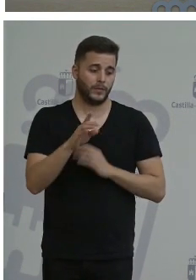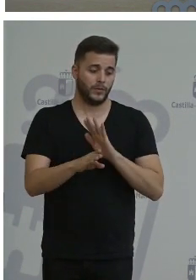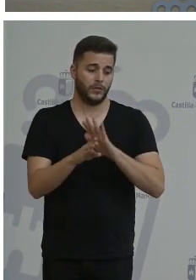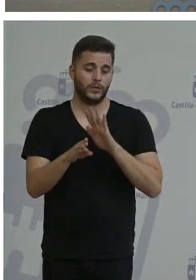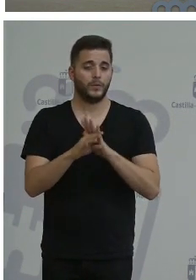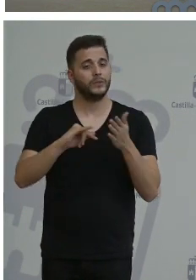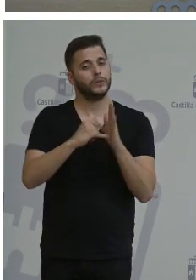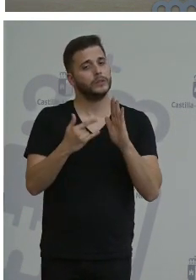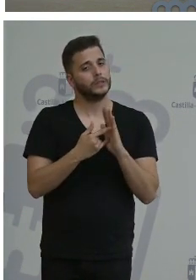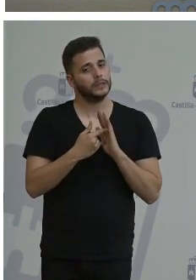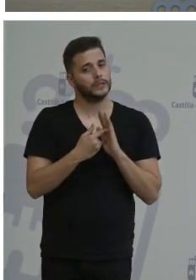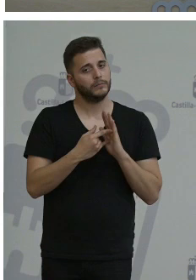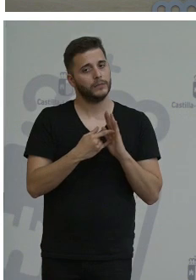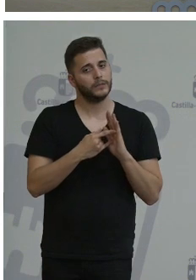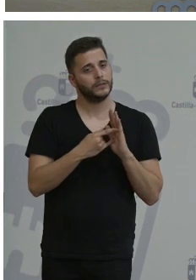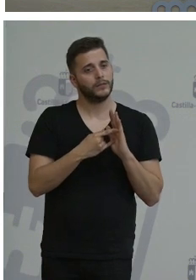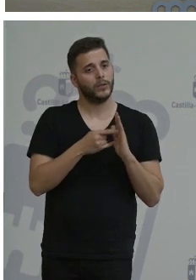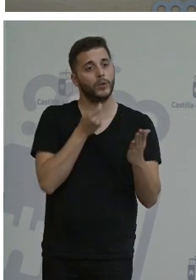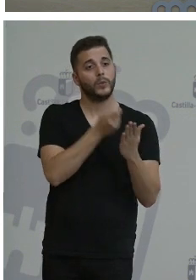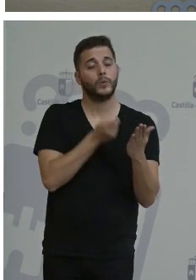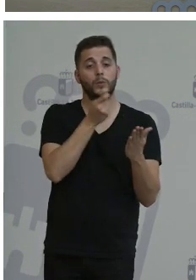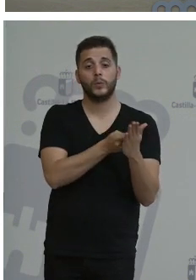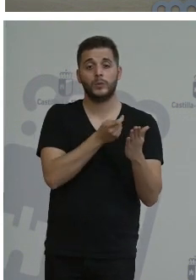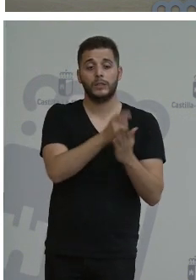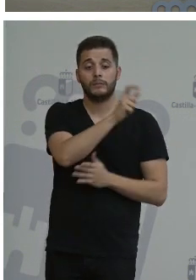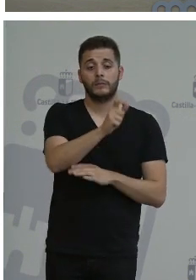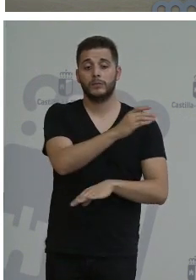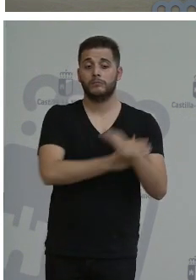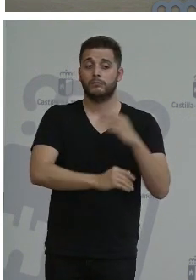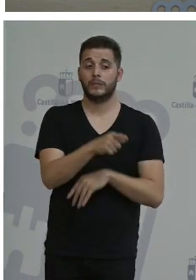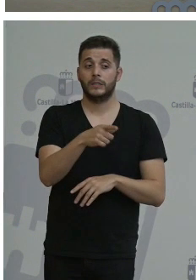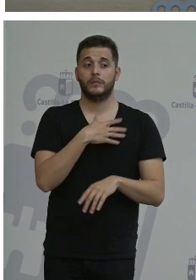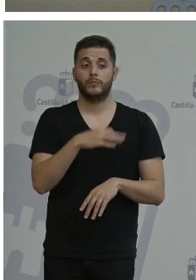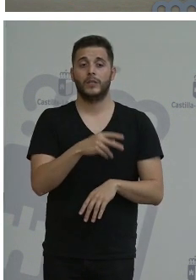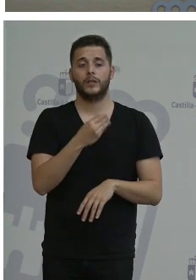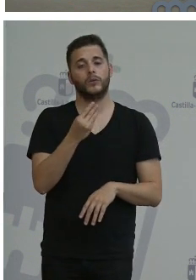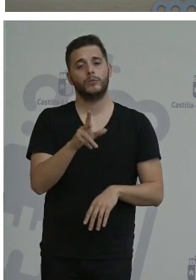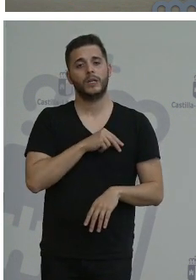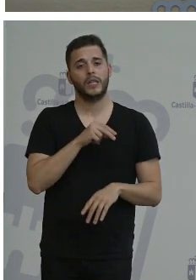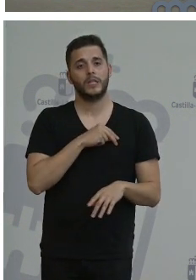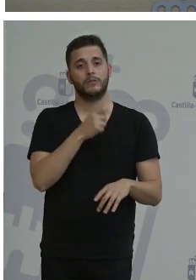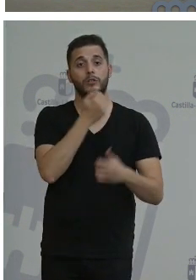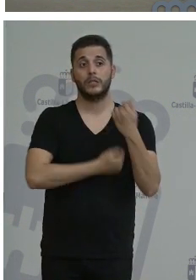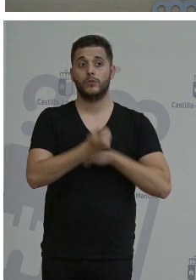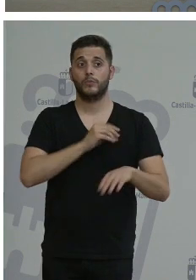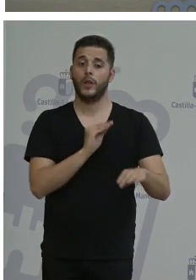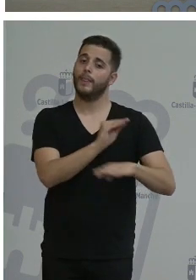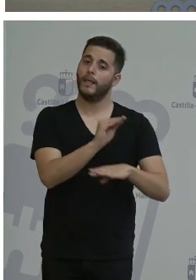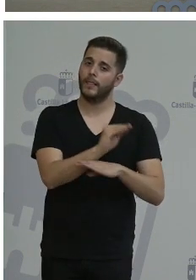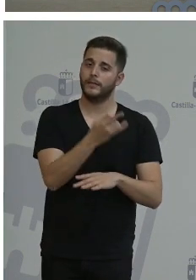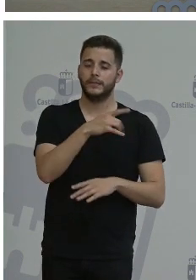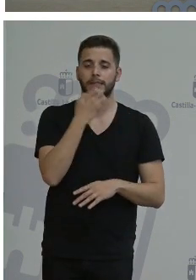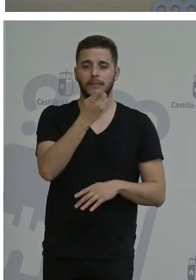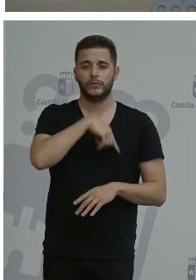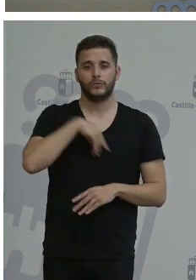cuotas para personas con discapacidad acompañados de incentivos económicos o apoyos. Sí que vemos que es necesario